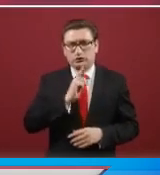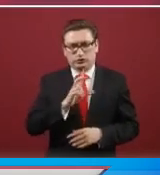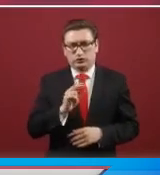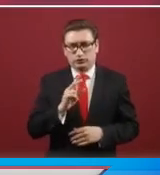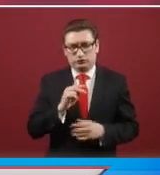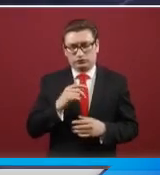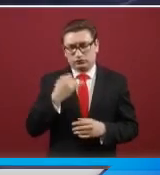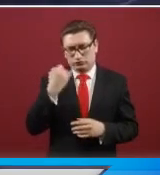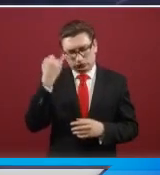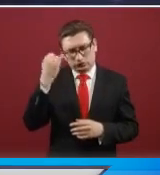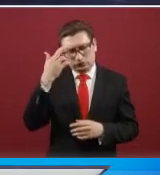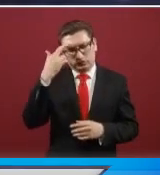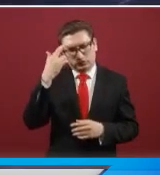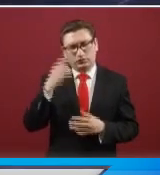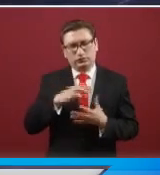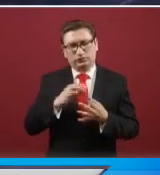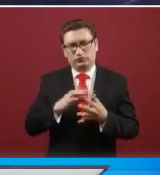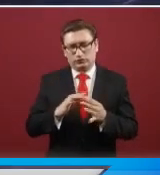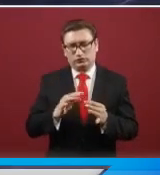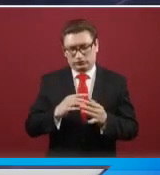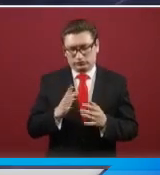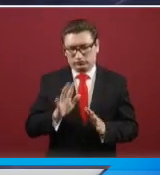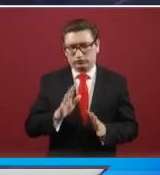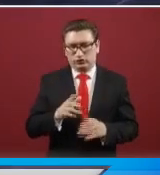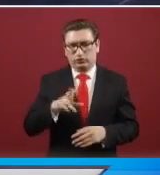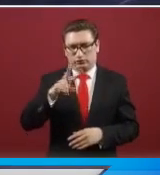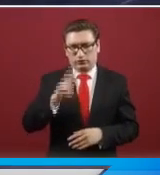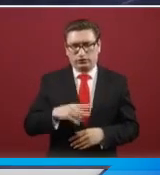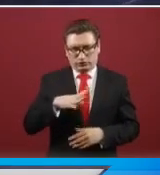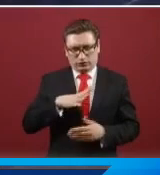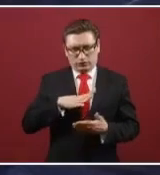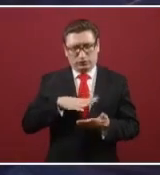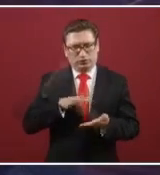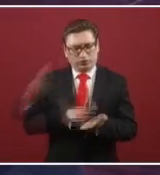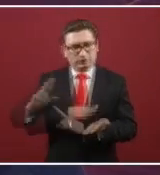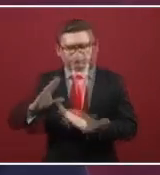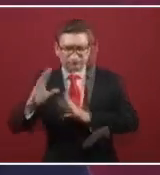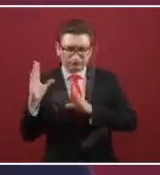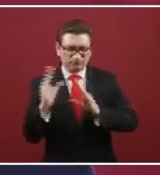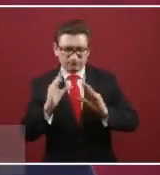el hacer justicia con el pueblo oprimido durante décadas con el proceso neoliberal.